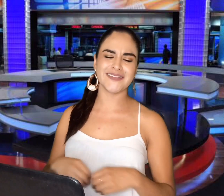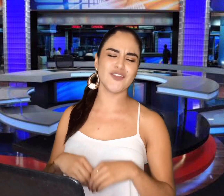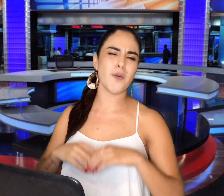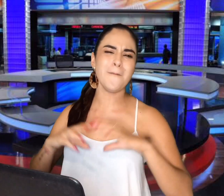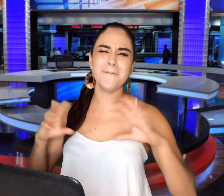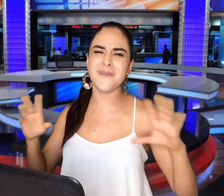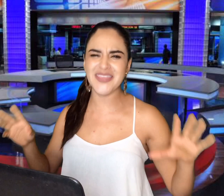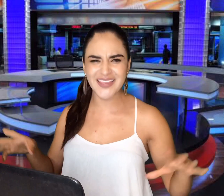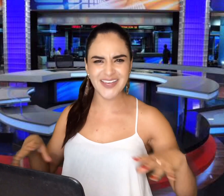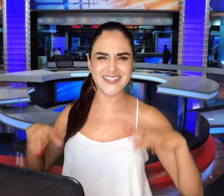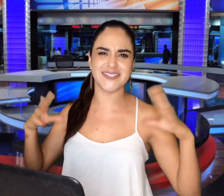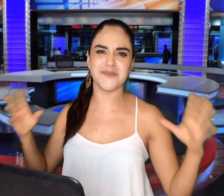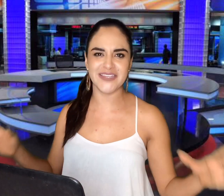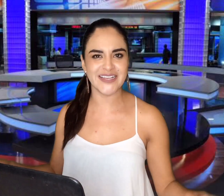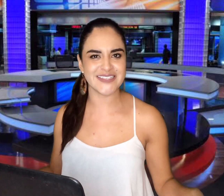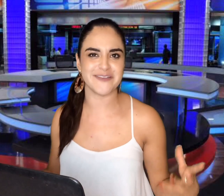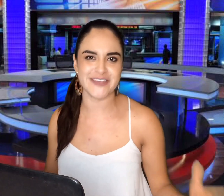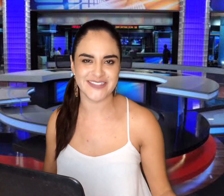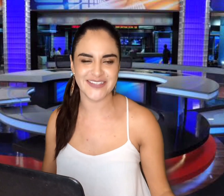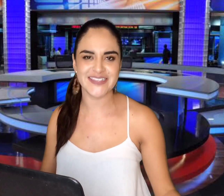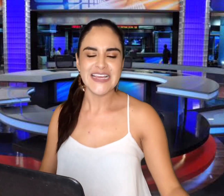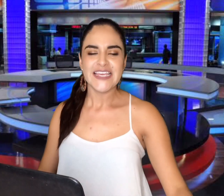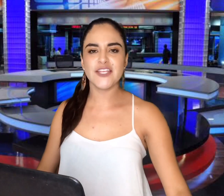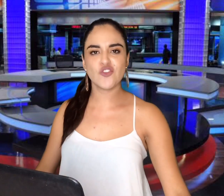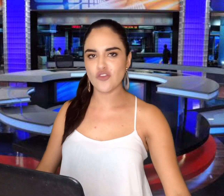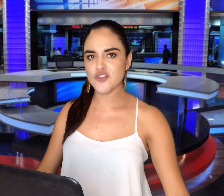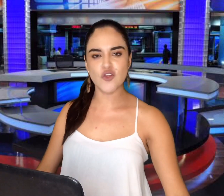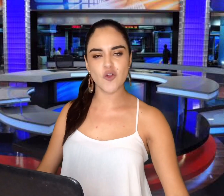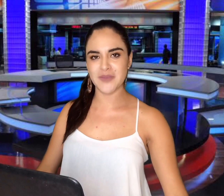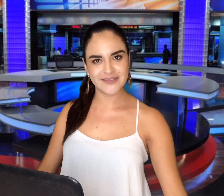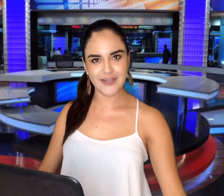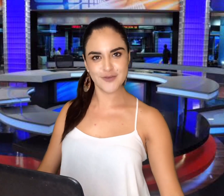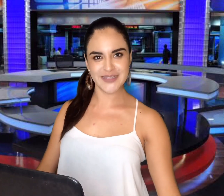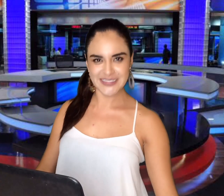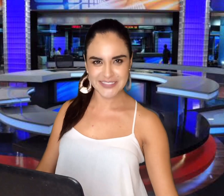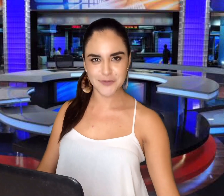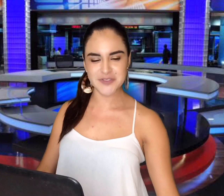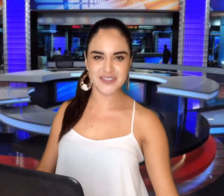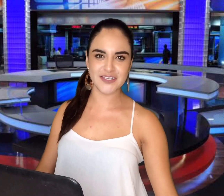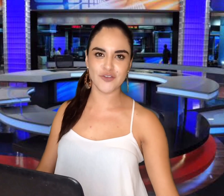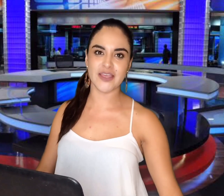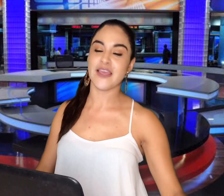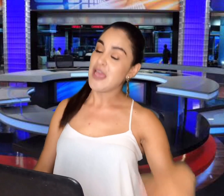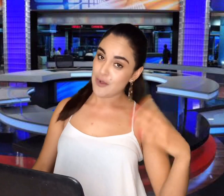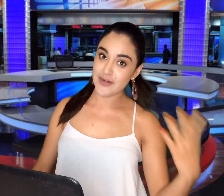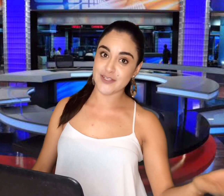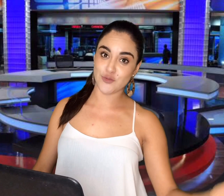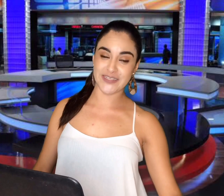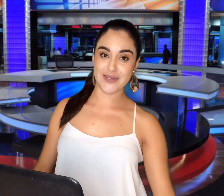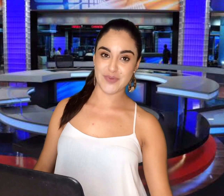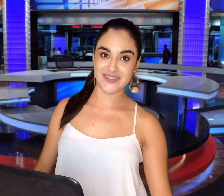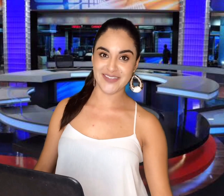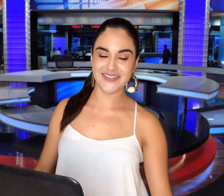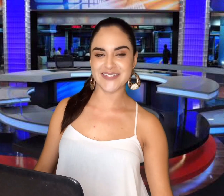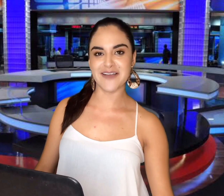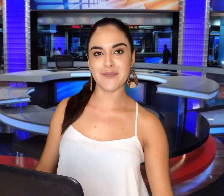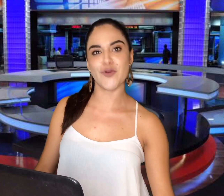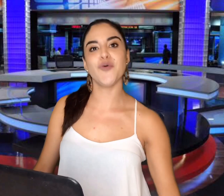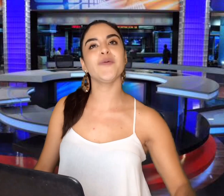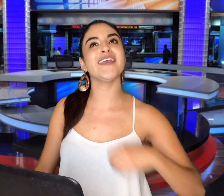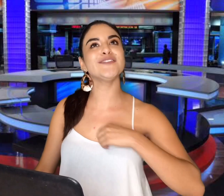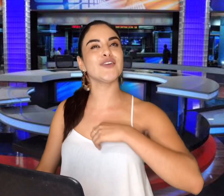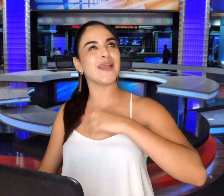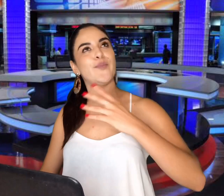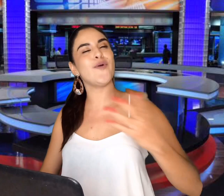compartido miles y miles de veces y todos con comentarios negativos diciendo que ahora resulta que el presidente estaba